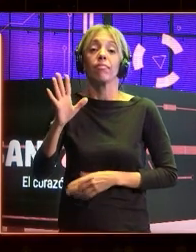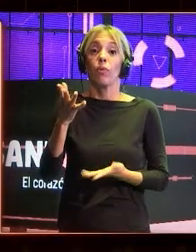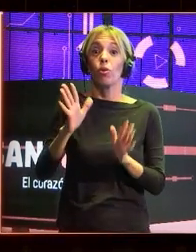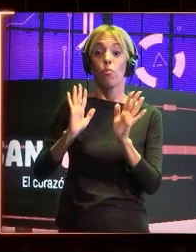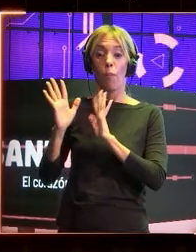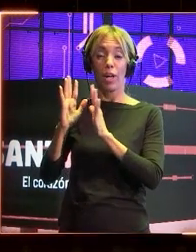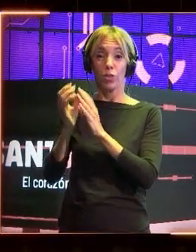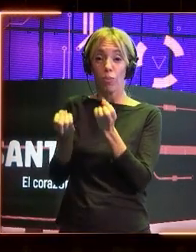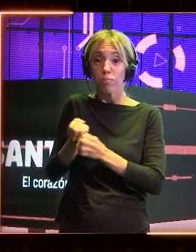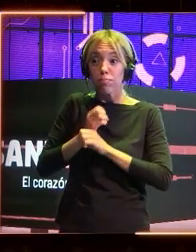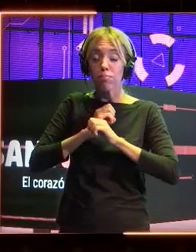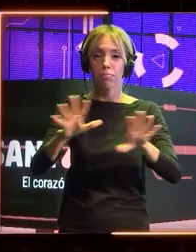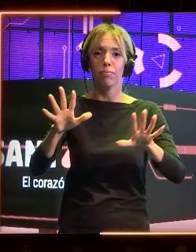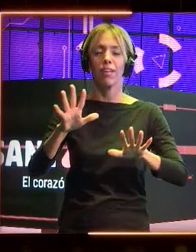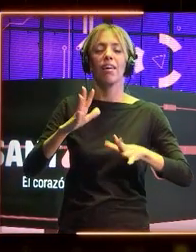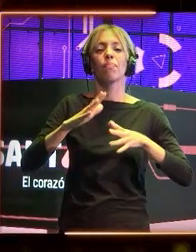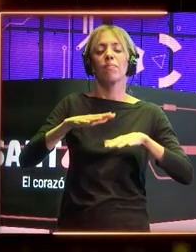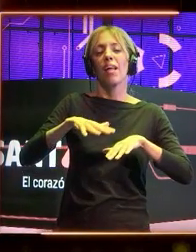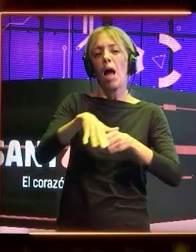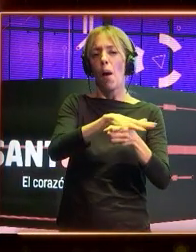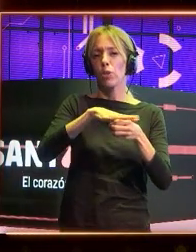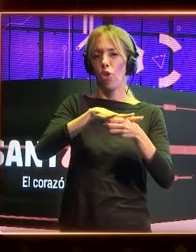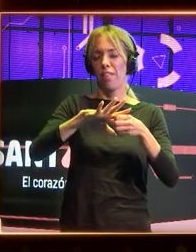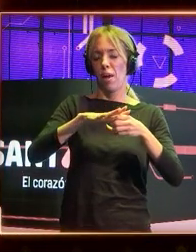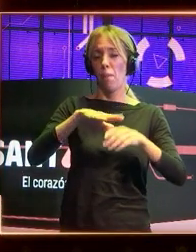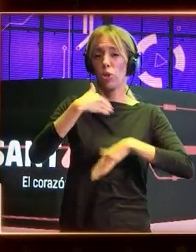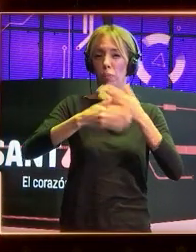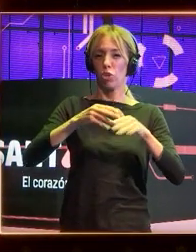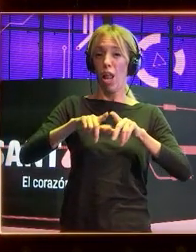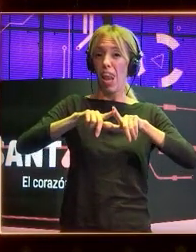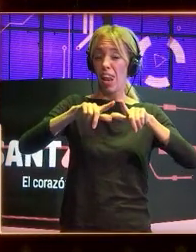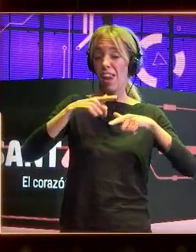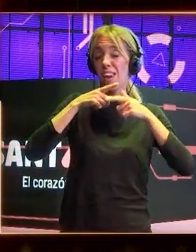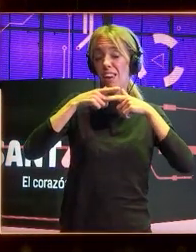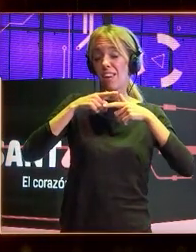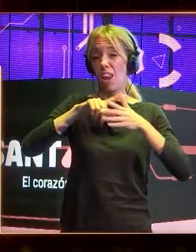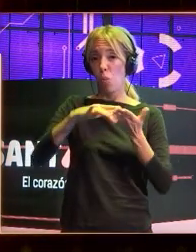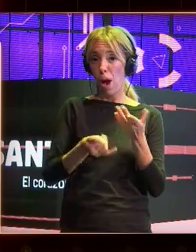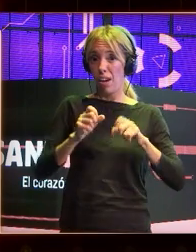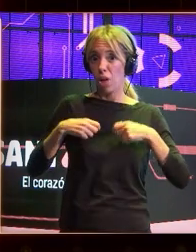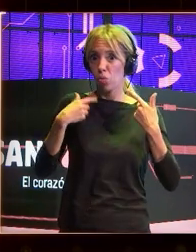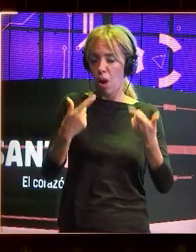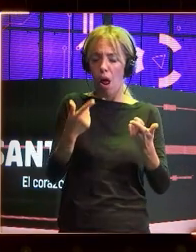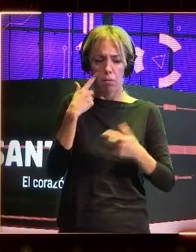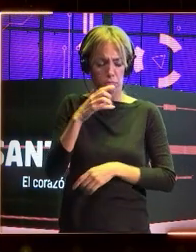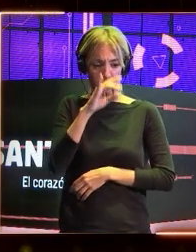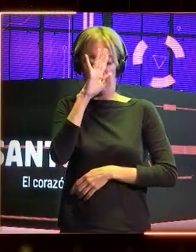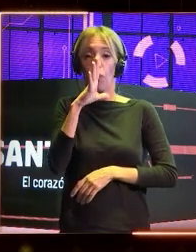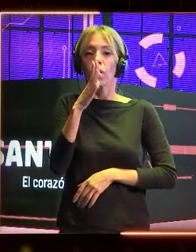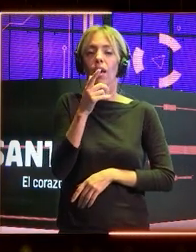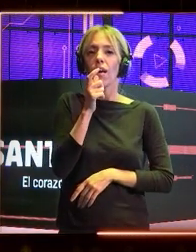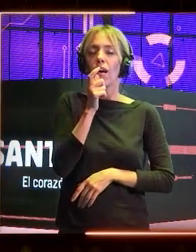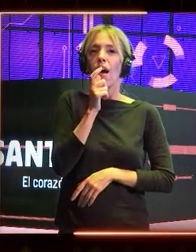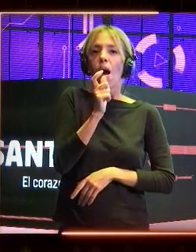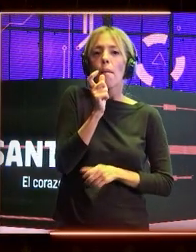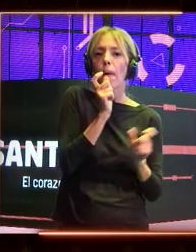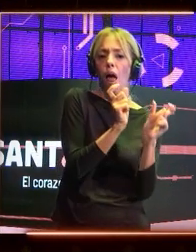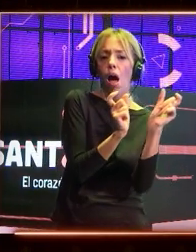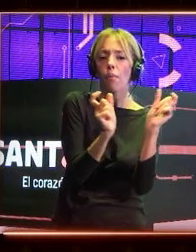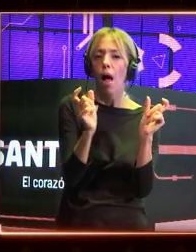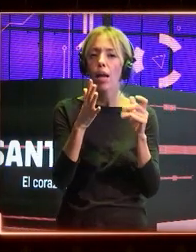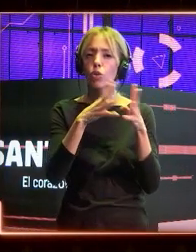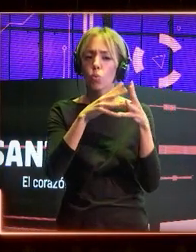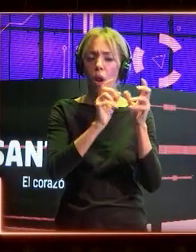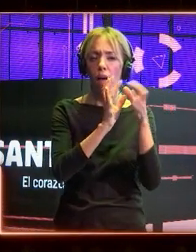salió fue un bombazo en el campo del procesamiento de lenguaje natural porque no hay letras aleatorias hay ciertas palabras hay cierta estructura hay